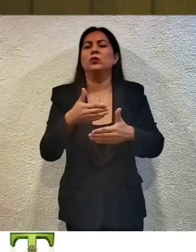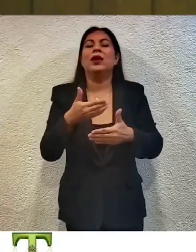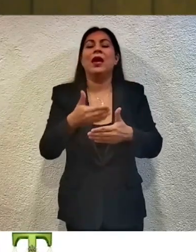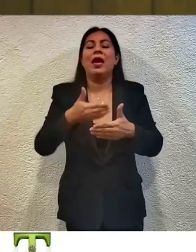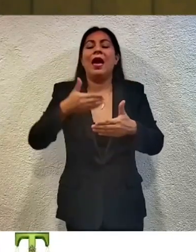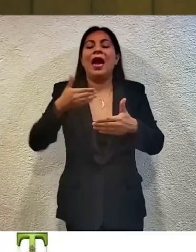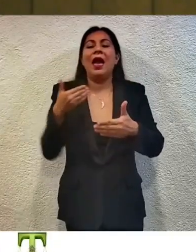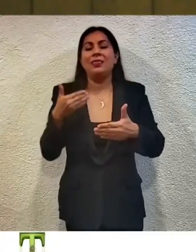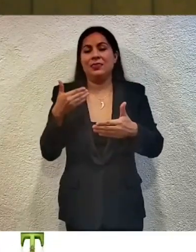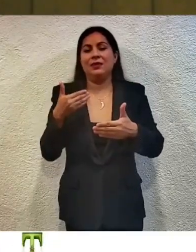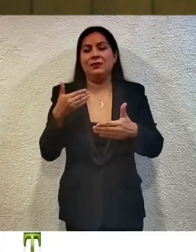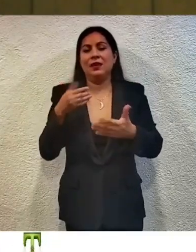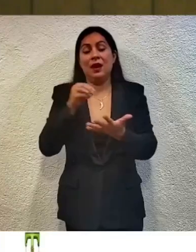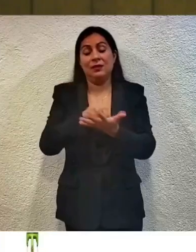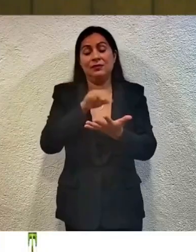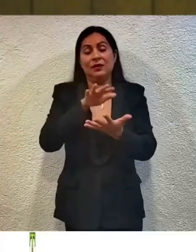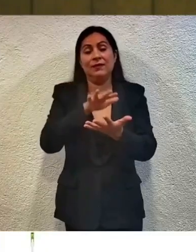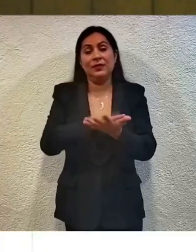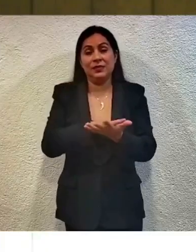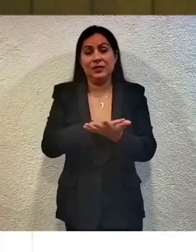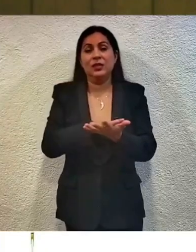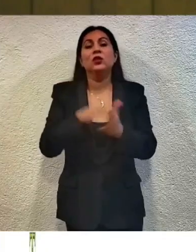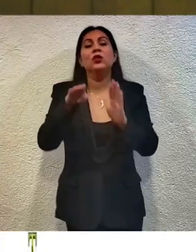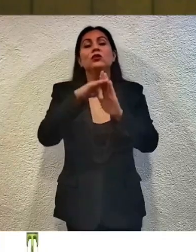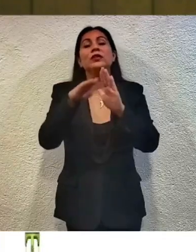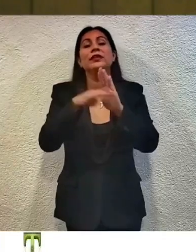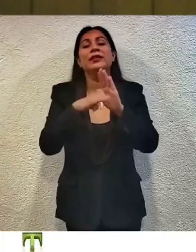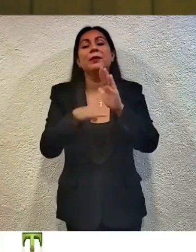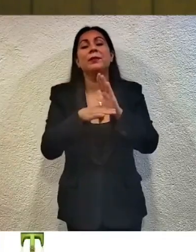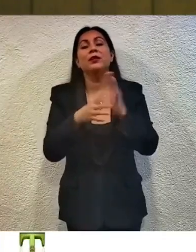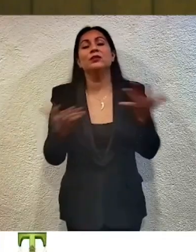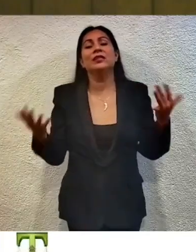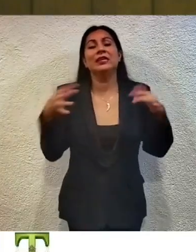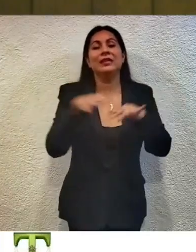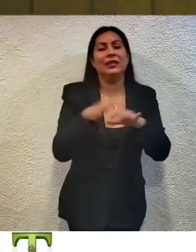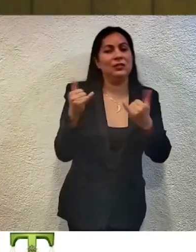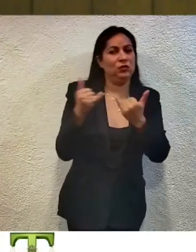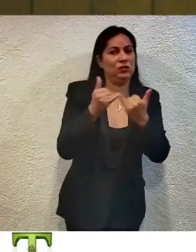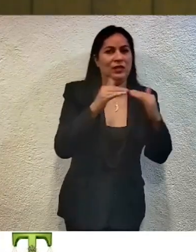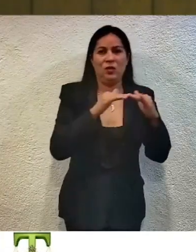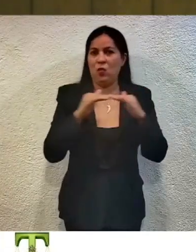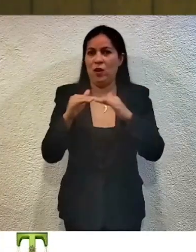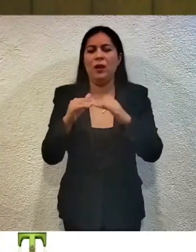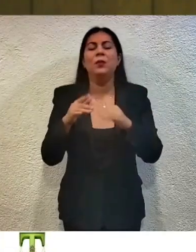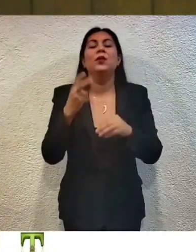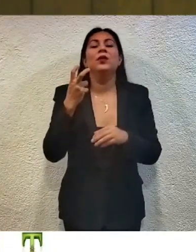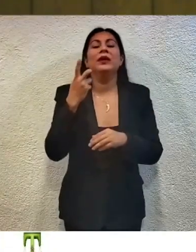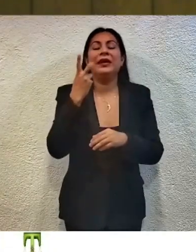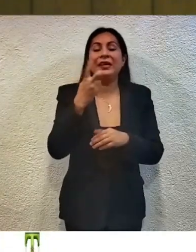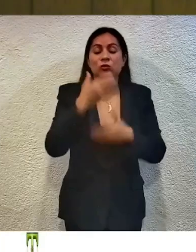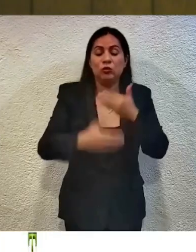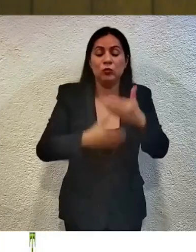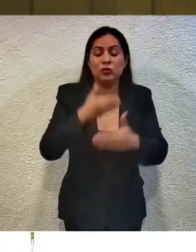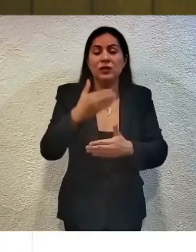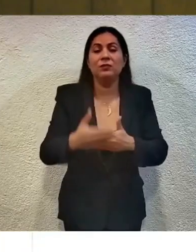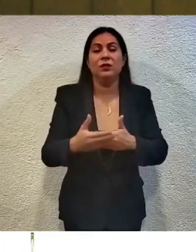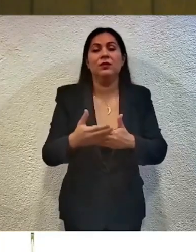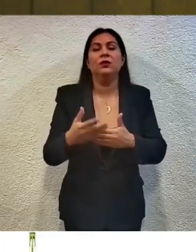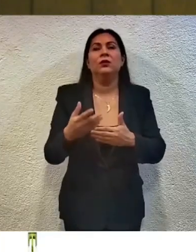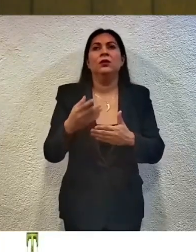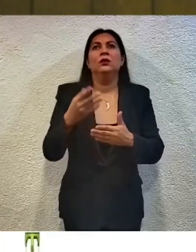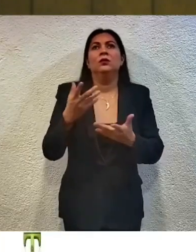previo al establecido en los lineamientos de integración paritaria, por lo que estos procedimientos